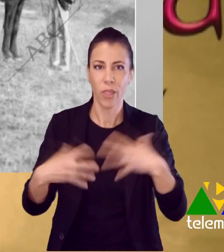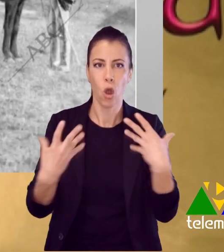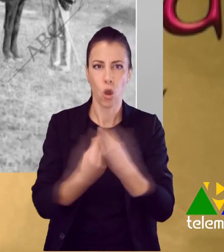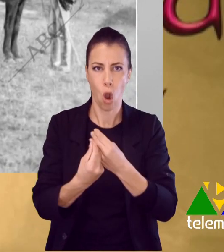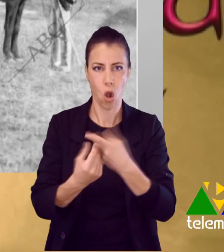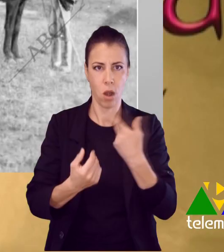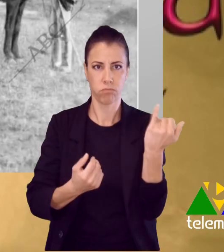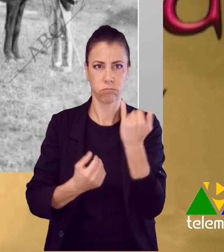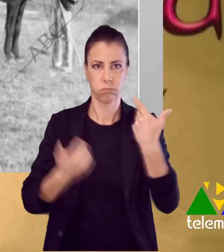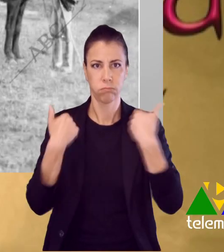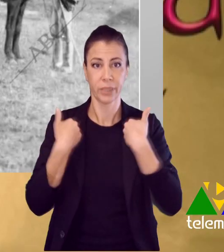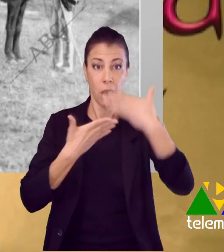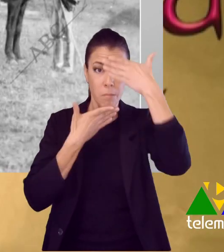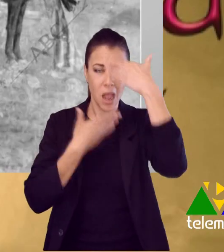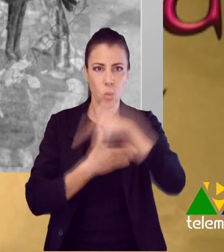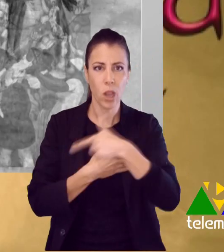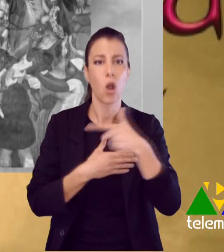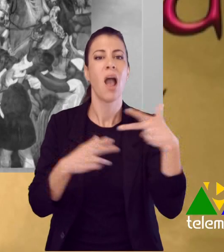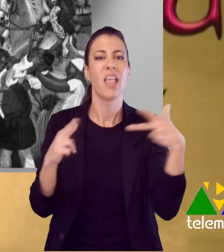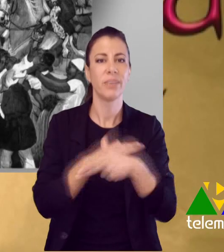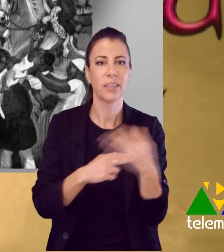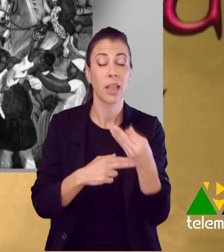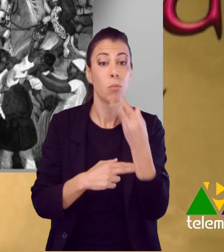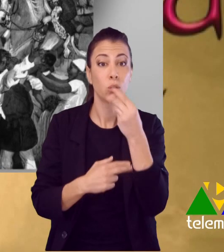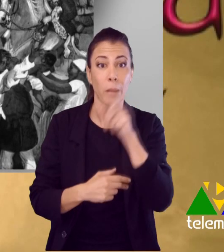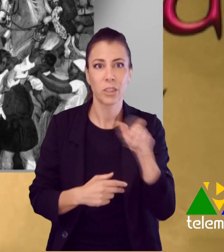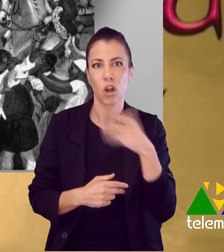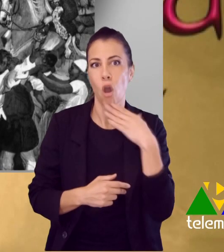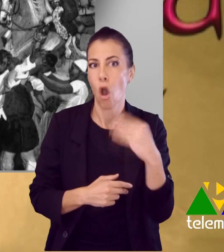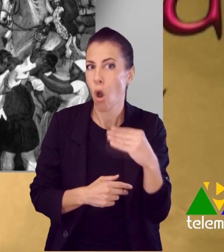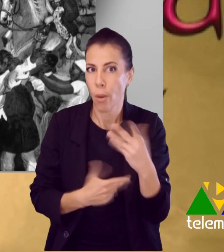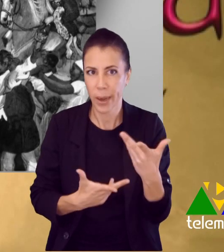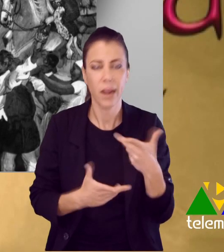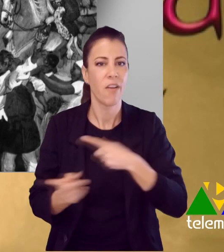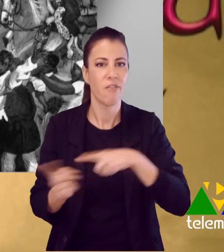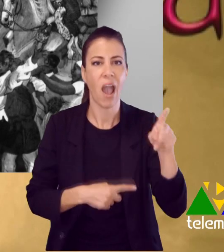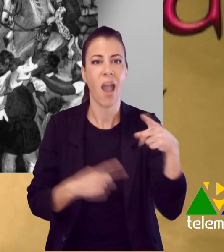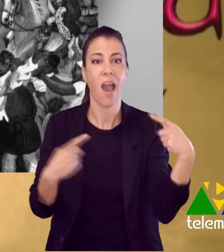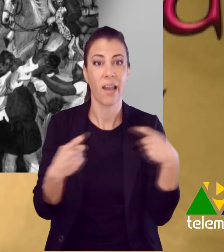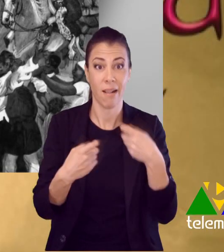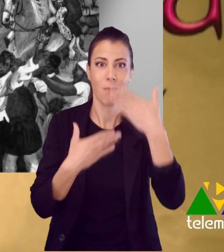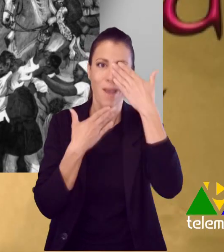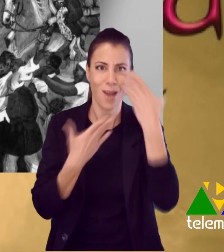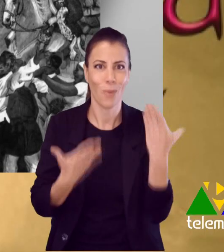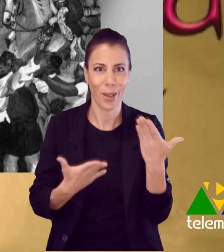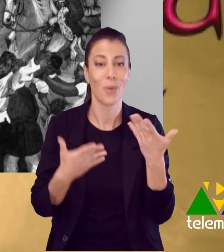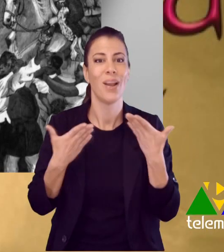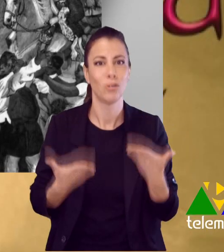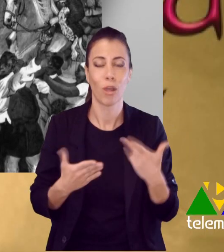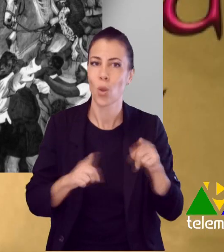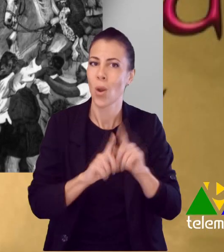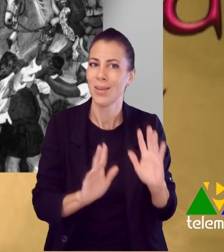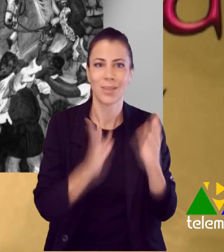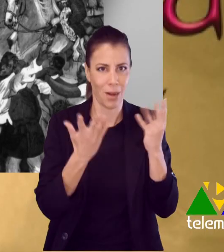Marruecos, había evitado que muchísimos motrileños, jóvenes motrileños, fueran a la guerra de Marruecos, con lo cual había salvado la